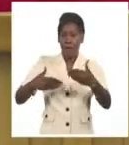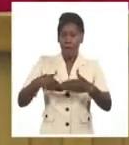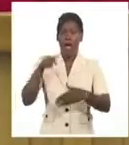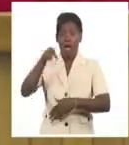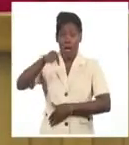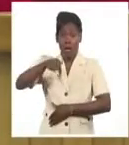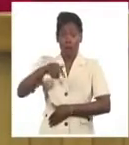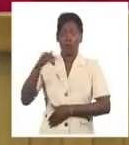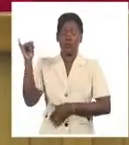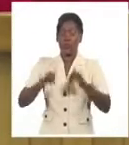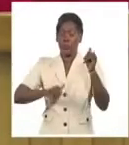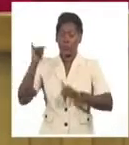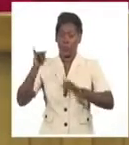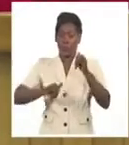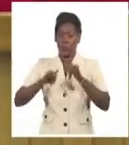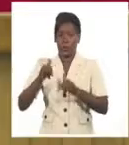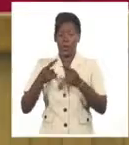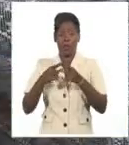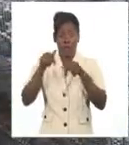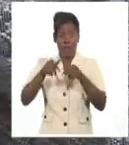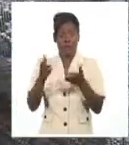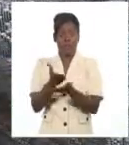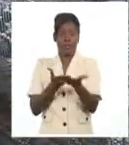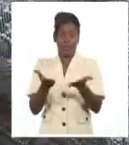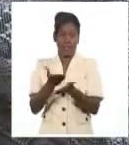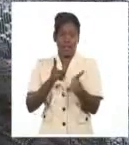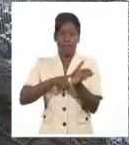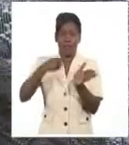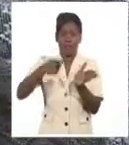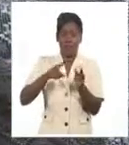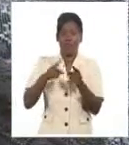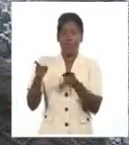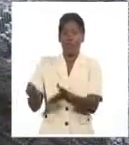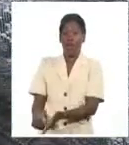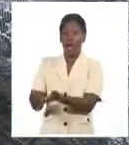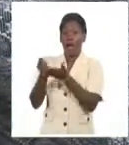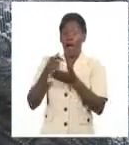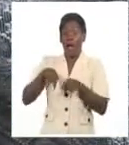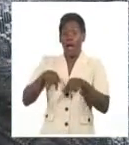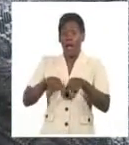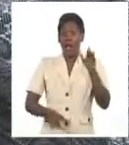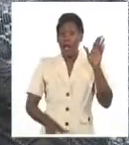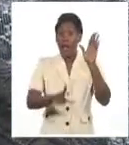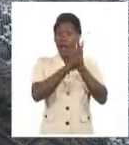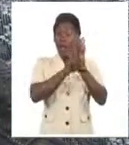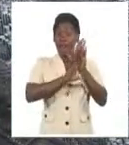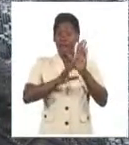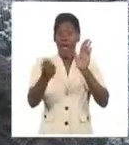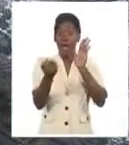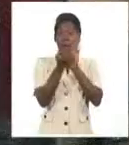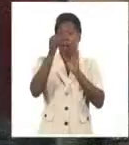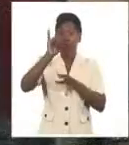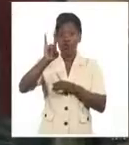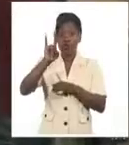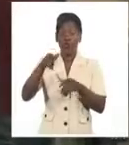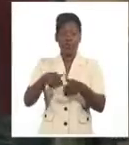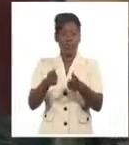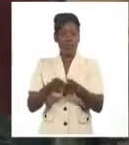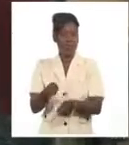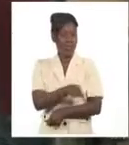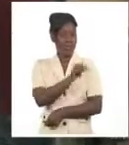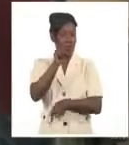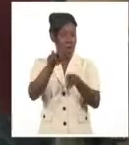ello no es casual en medio del escenario jurídico que vive el país donde se han aprobado nueve leyes y han tenido lugar profundos cambios